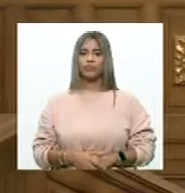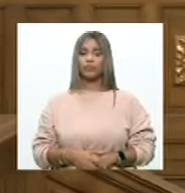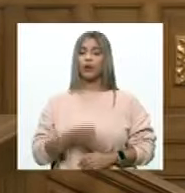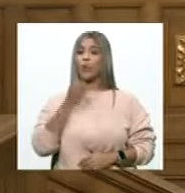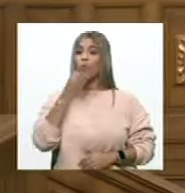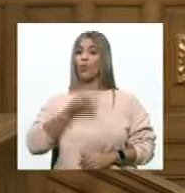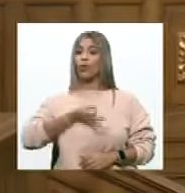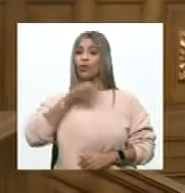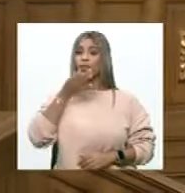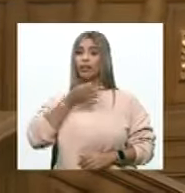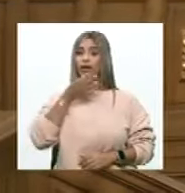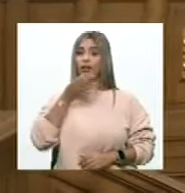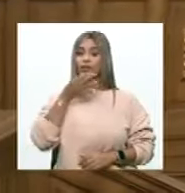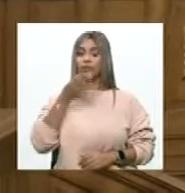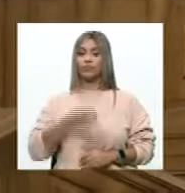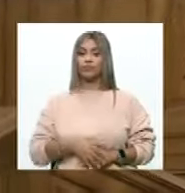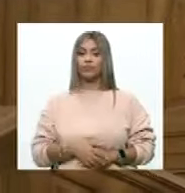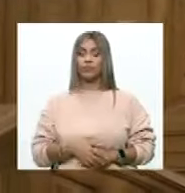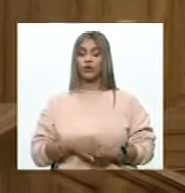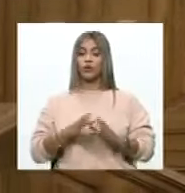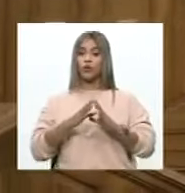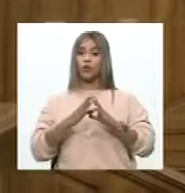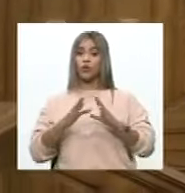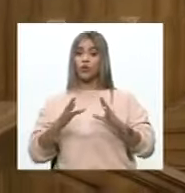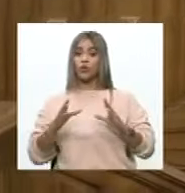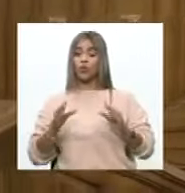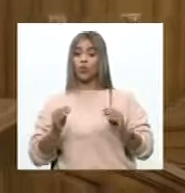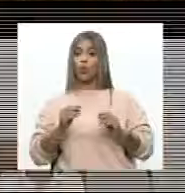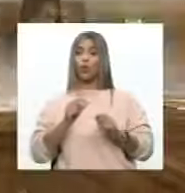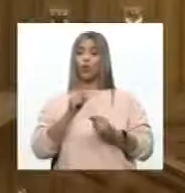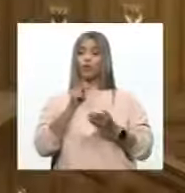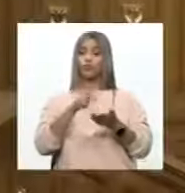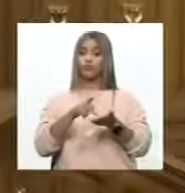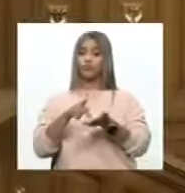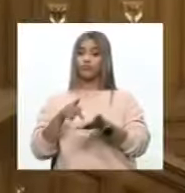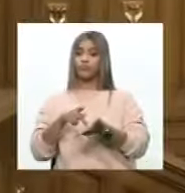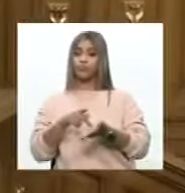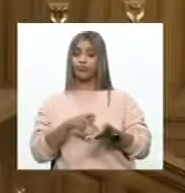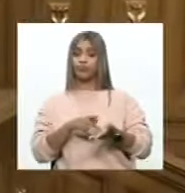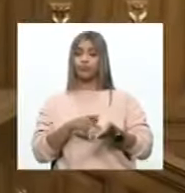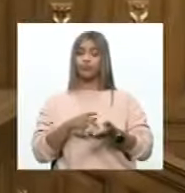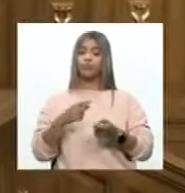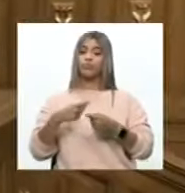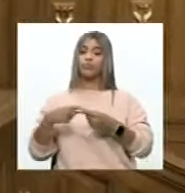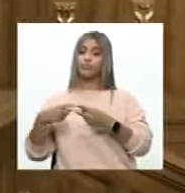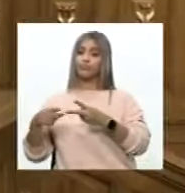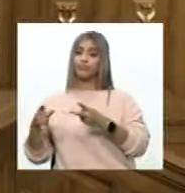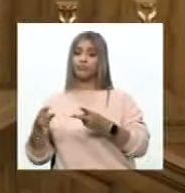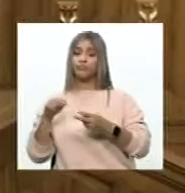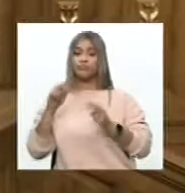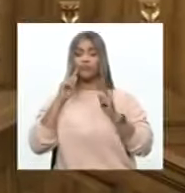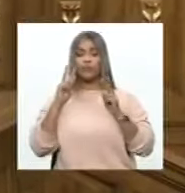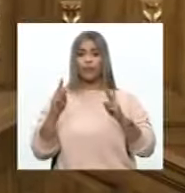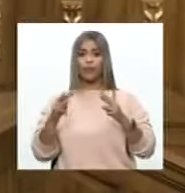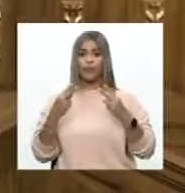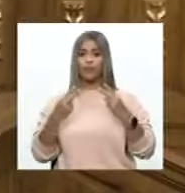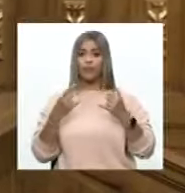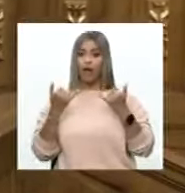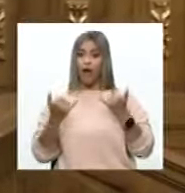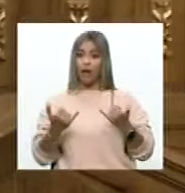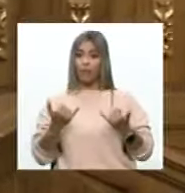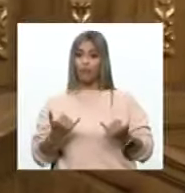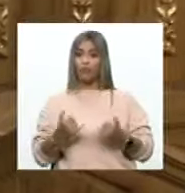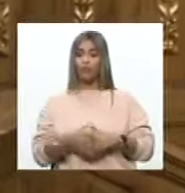Buenas tardes a los integrantes de la Junta Directiva, así como el resto de diputados y diputadas. En esta